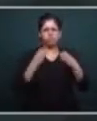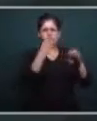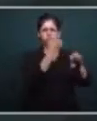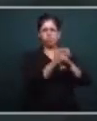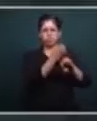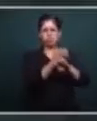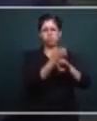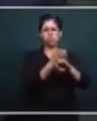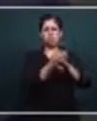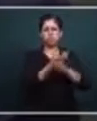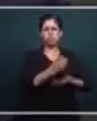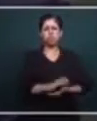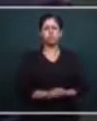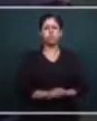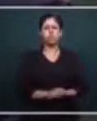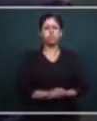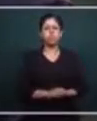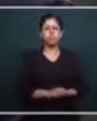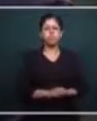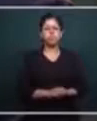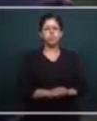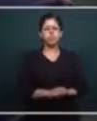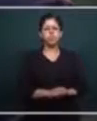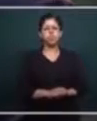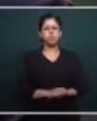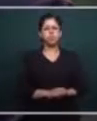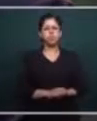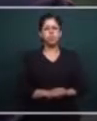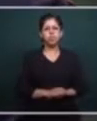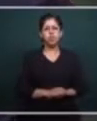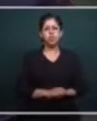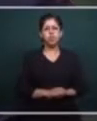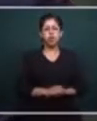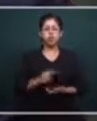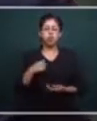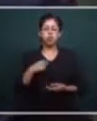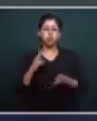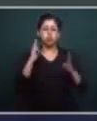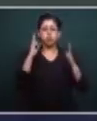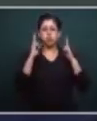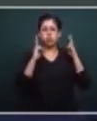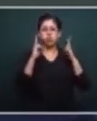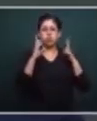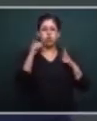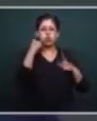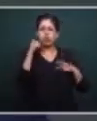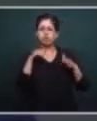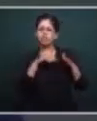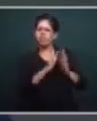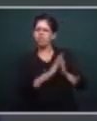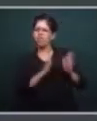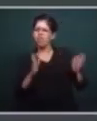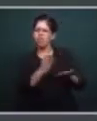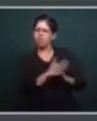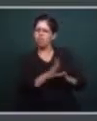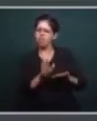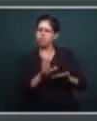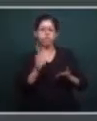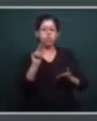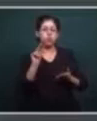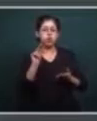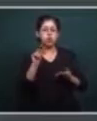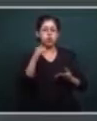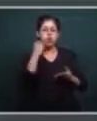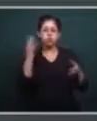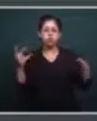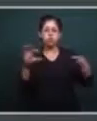podemos apostar a ser vecinos distantes. Tenemos